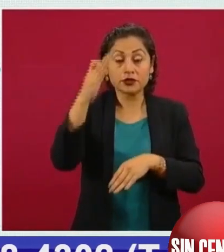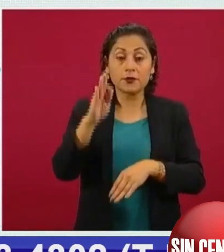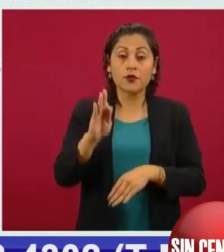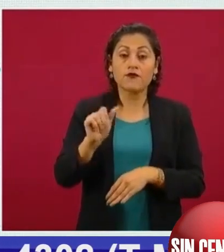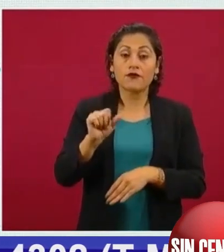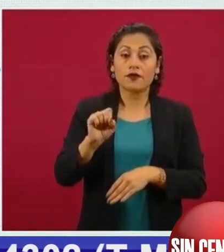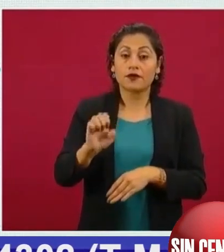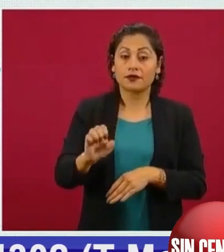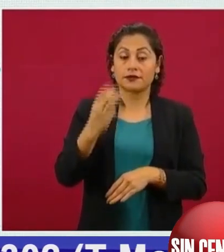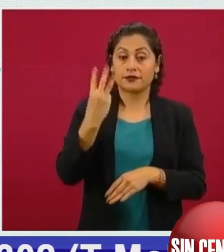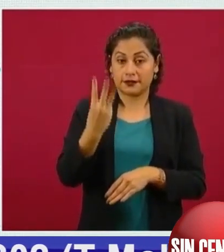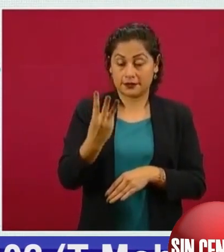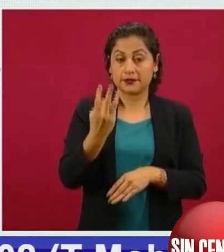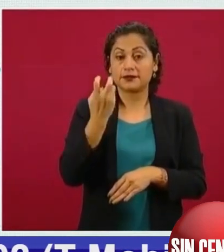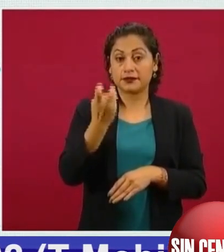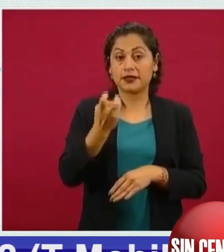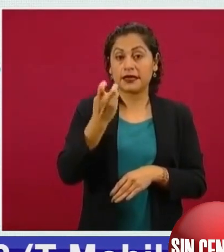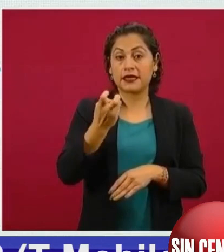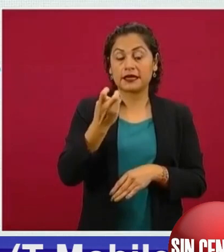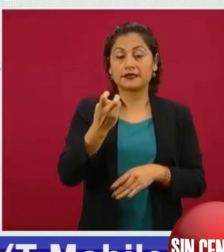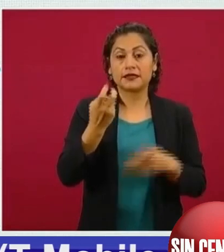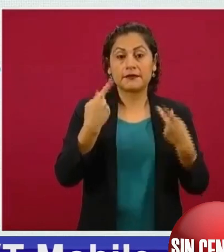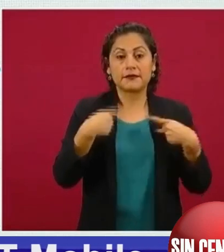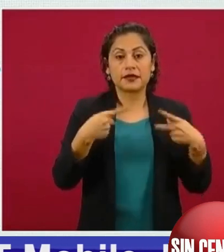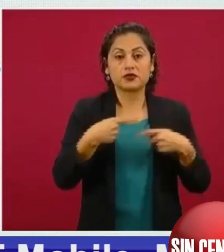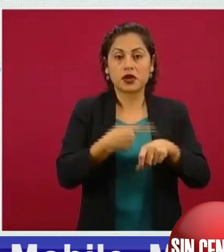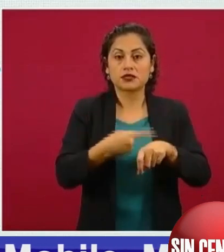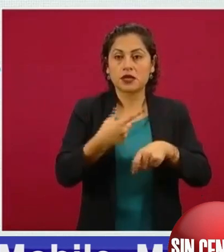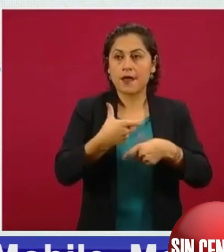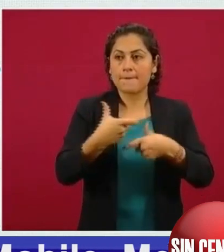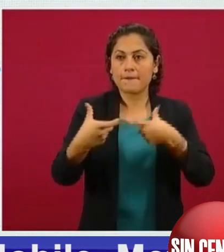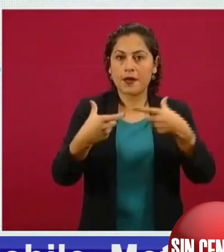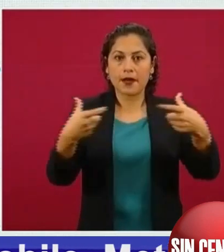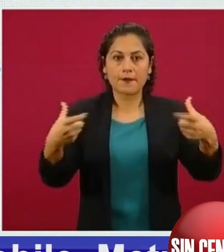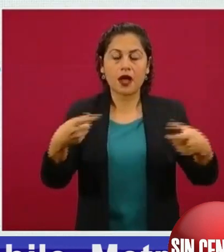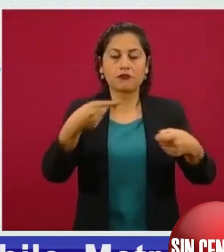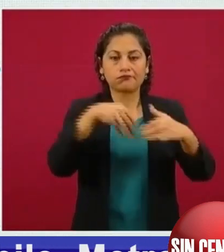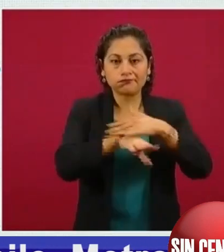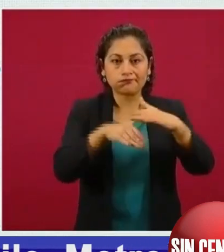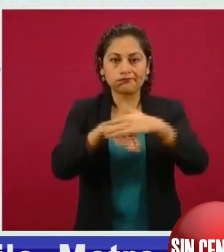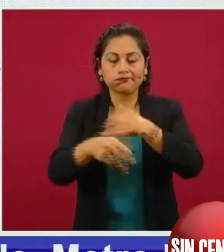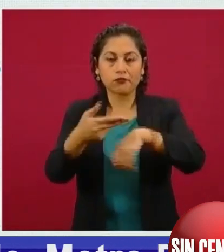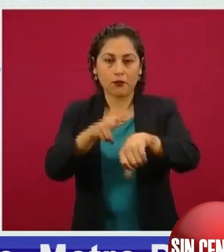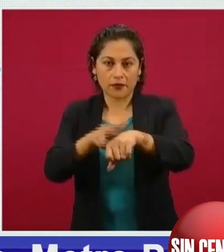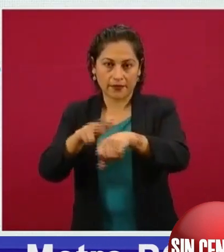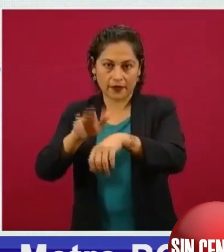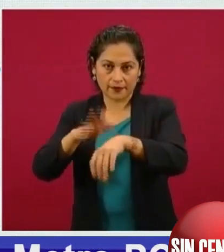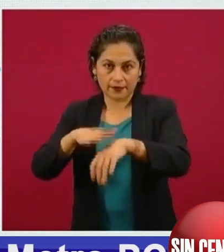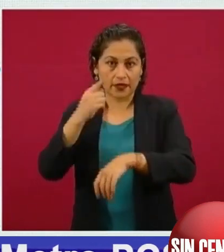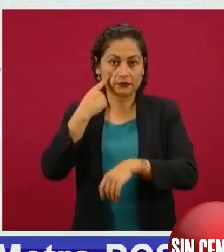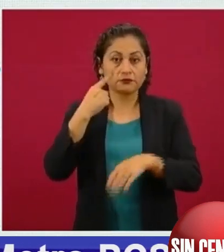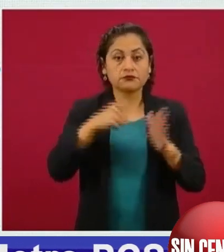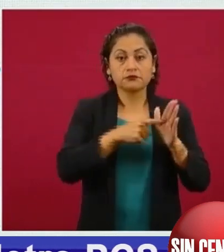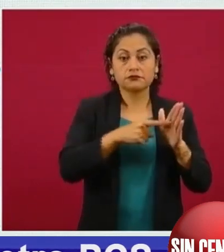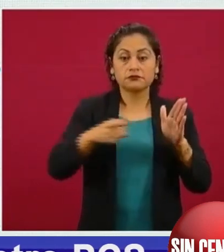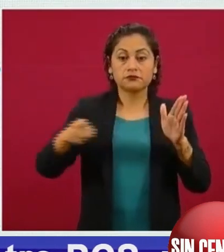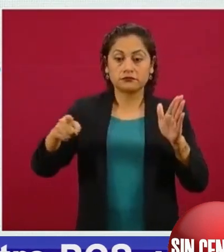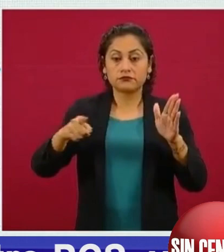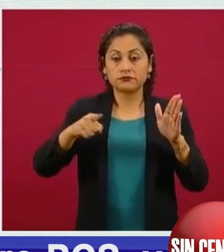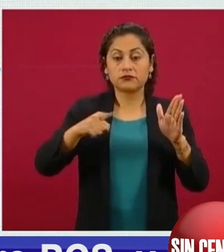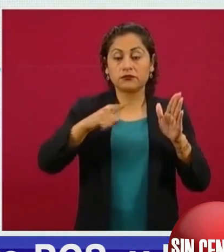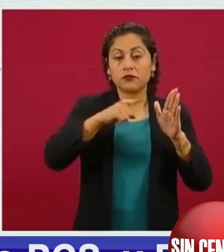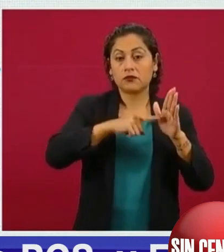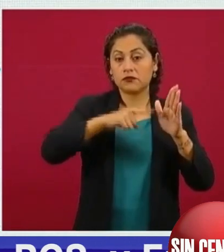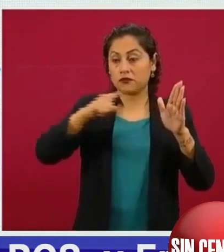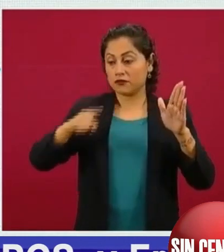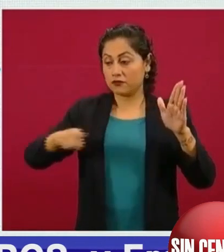incremento rápido en la demanda de camas hospitalarias, en la necesidad de hospitalizarse. Estas tres curvas representan respectivamente